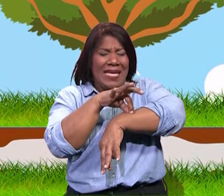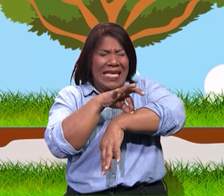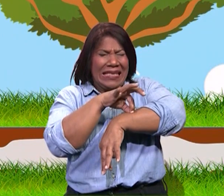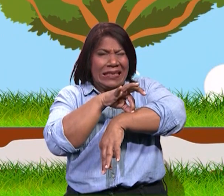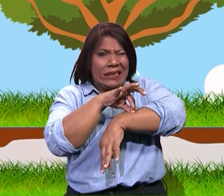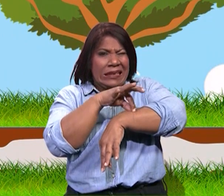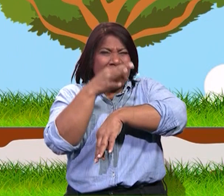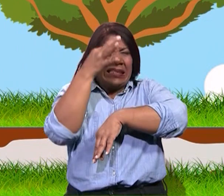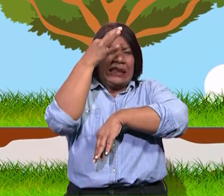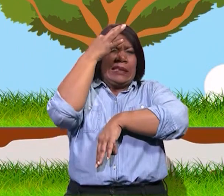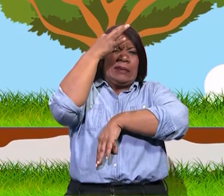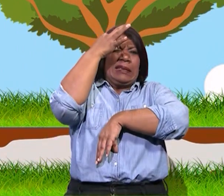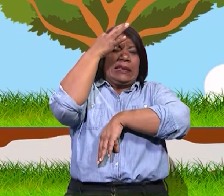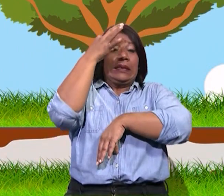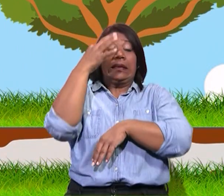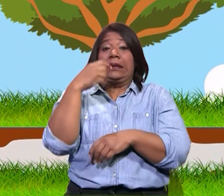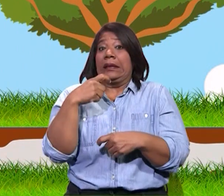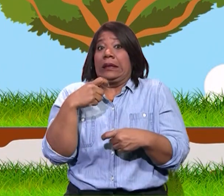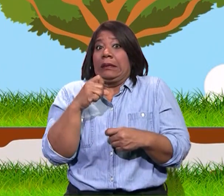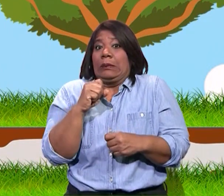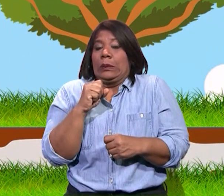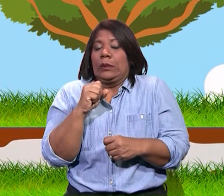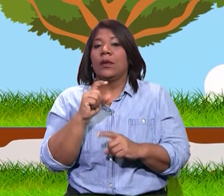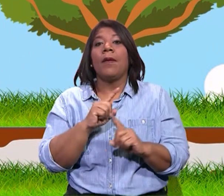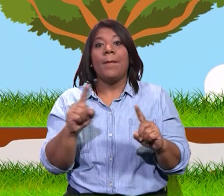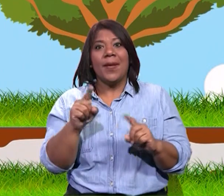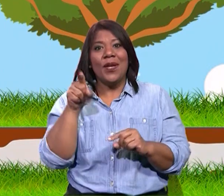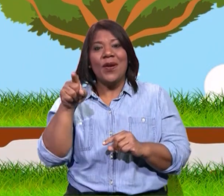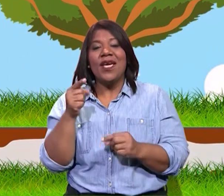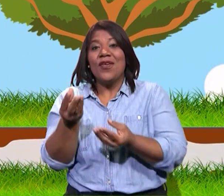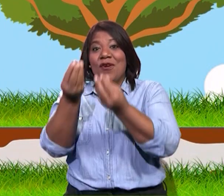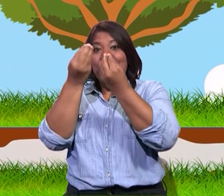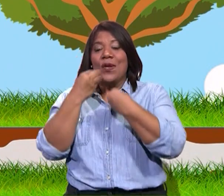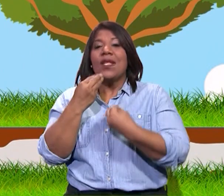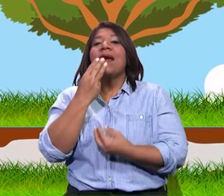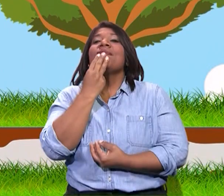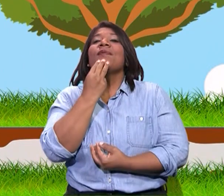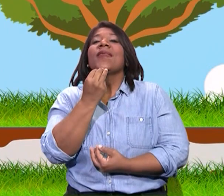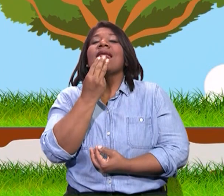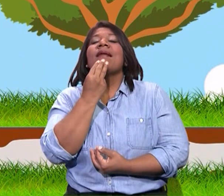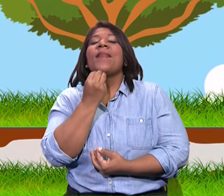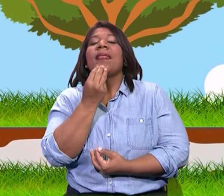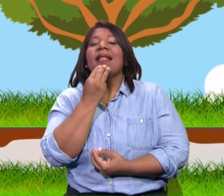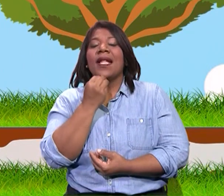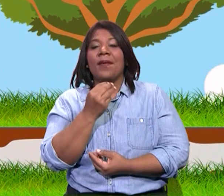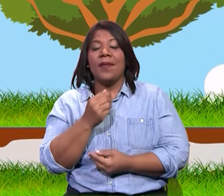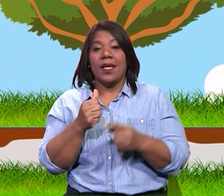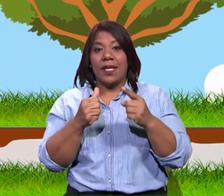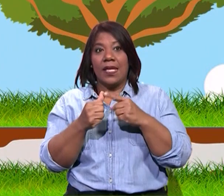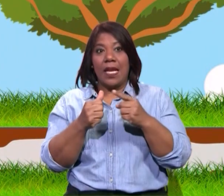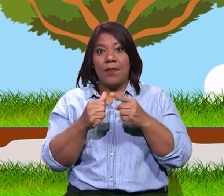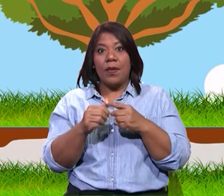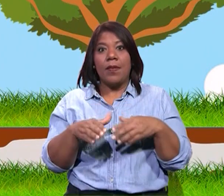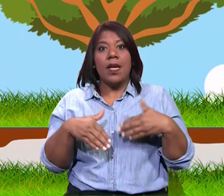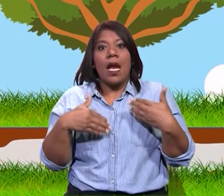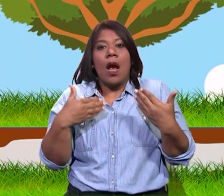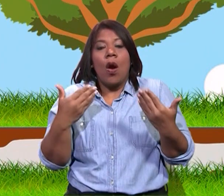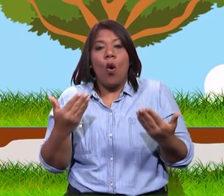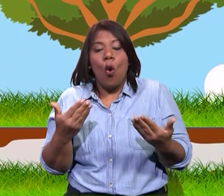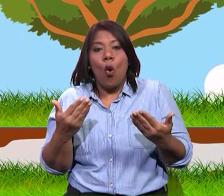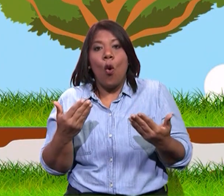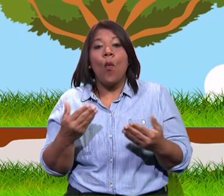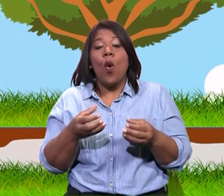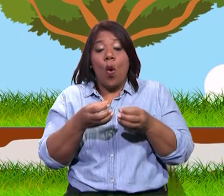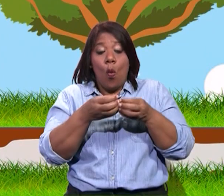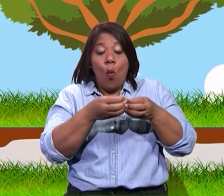de las abejas, en su ciclo de vida, ocurre una serie de etapas. La primera etapa del ciclo de vida de la abeja es